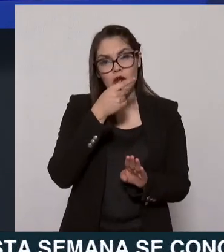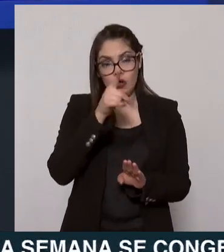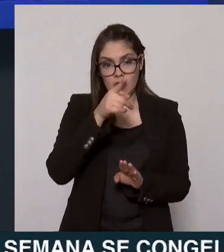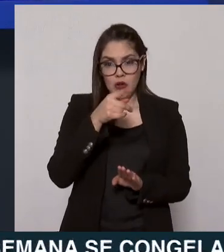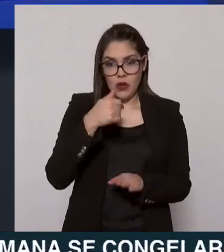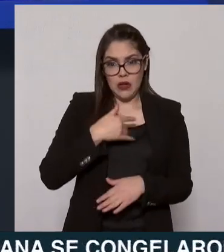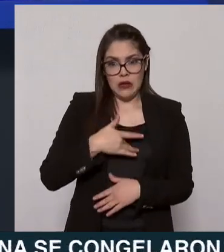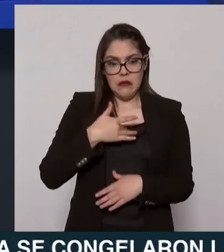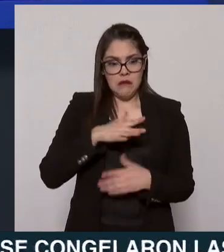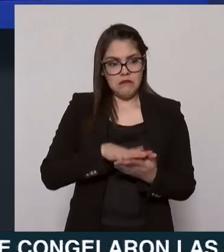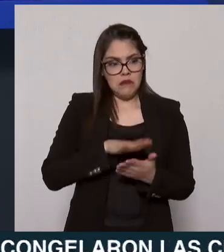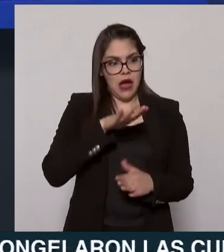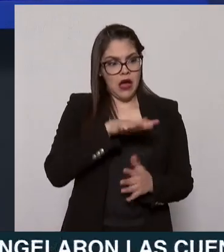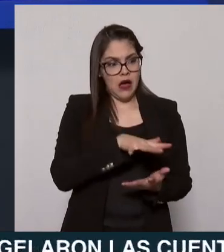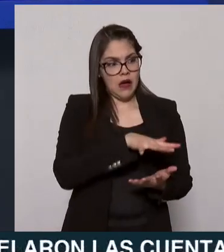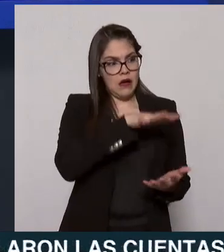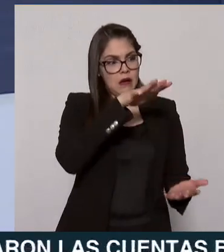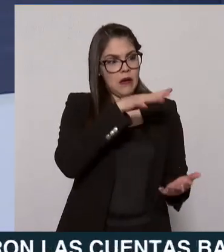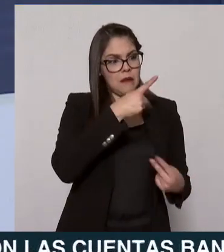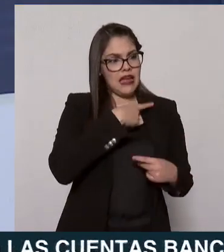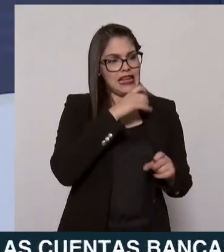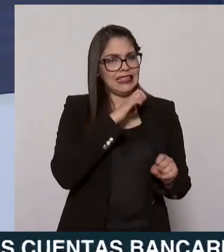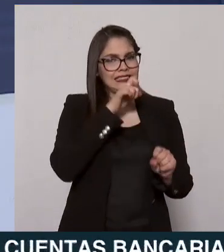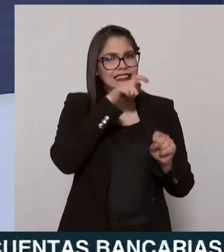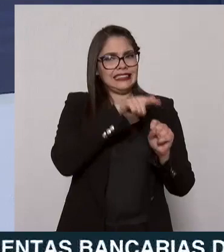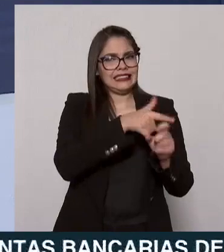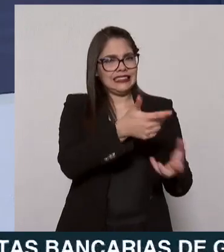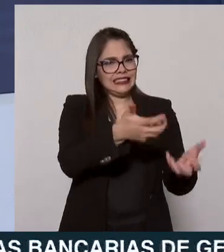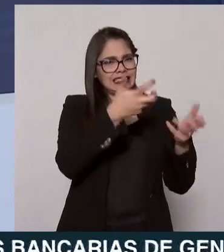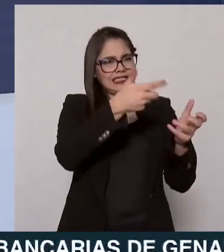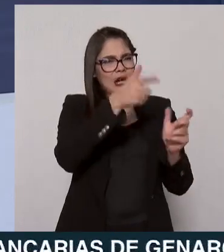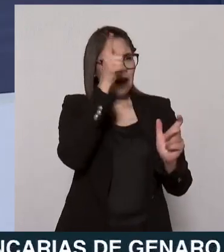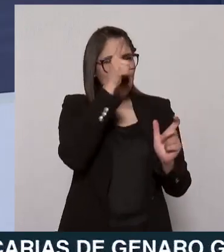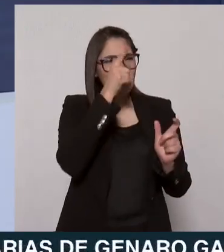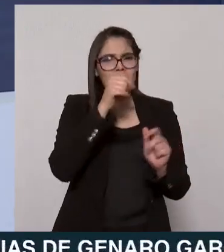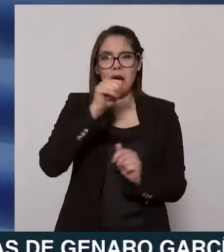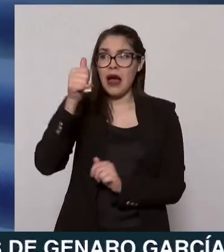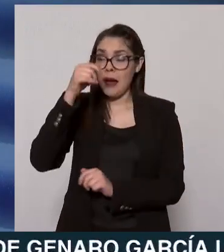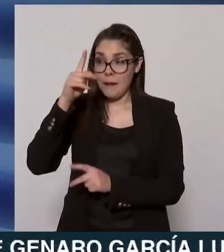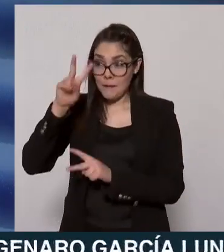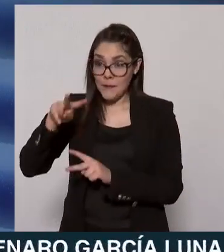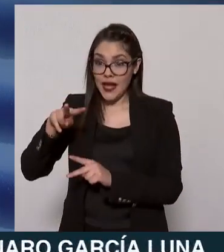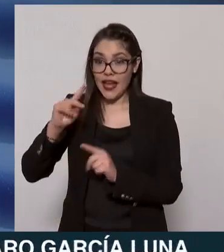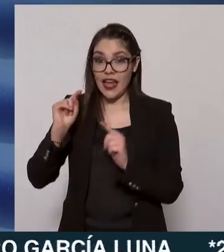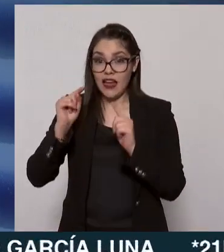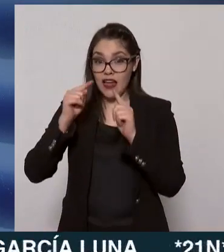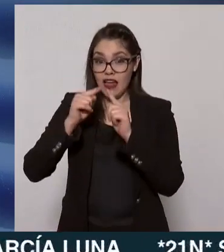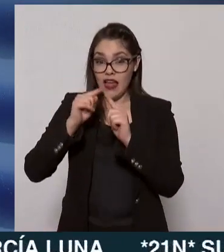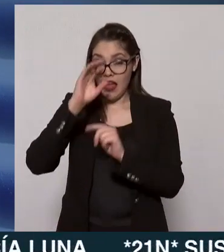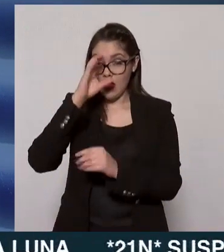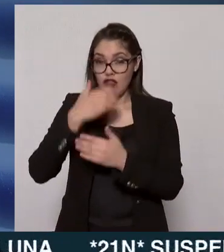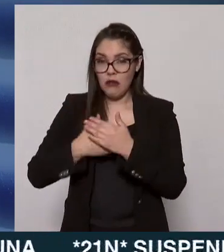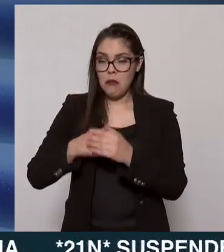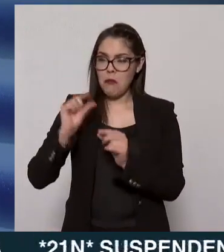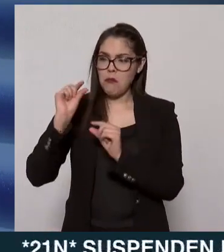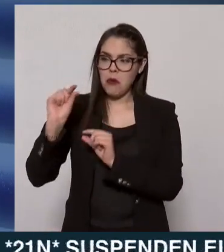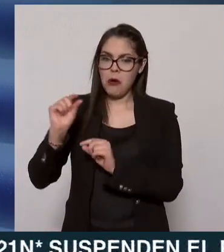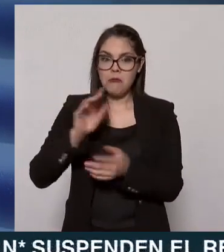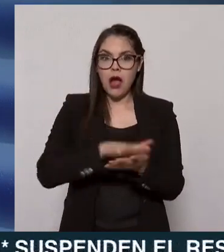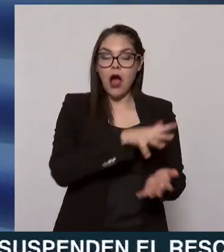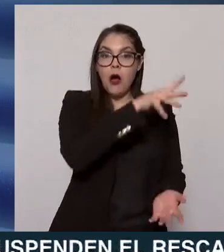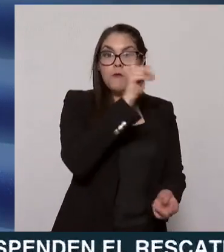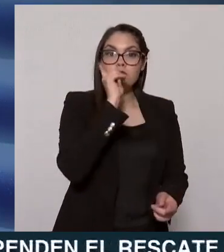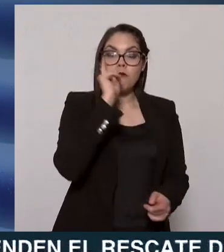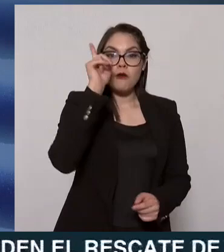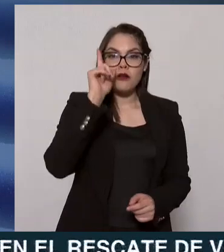más guadalupanos que católicos en México. ¿A qué cree usted que se deba esto? Bueno, lo que sucede es que de alguna